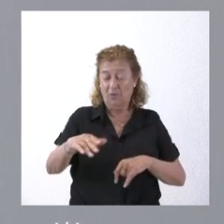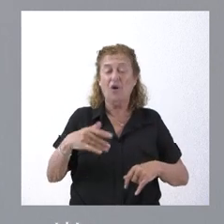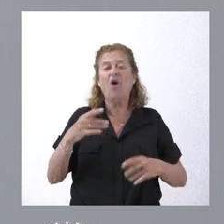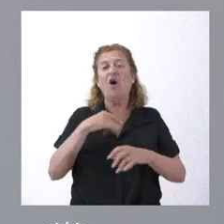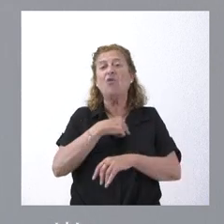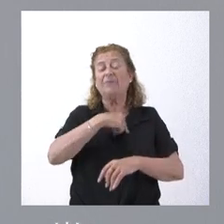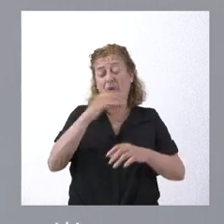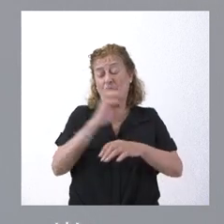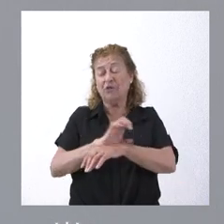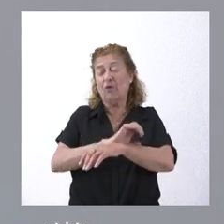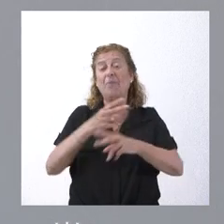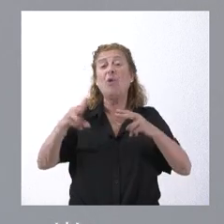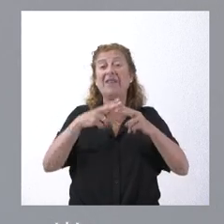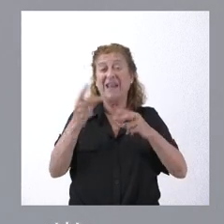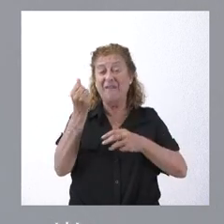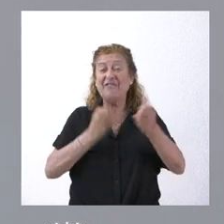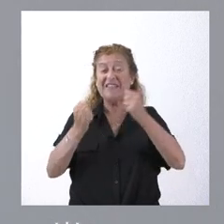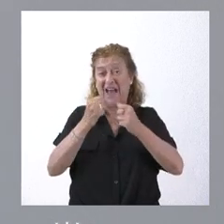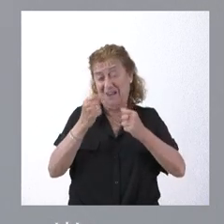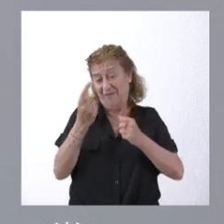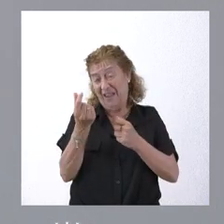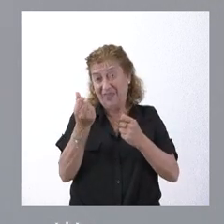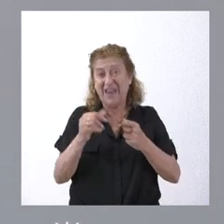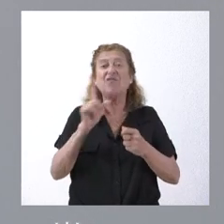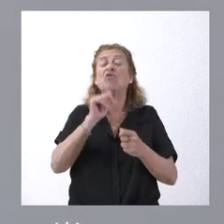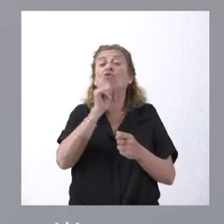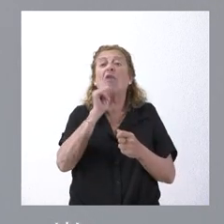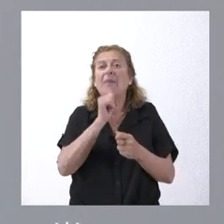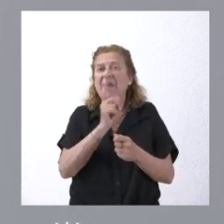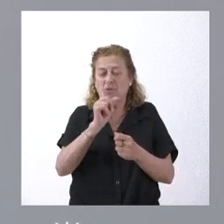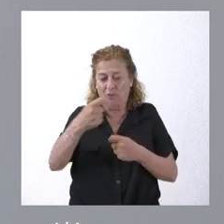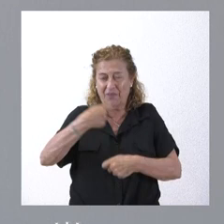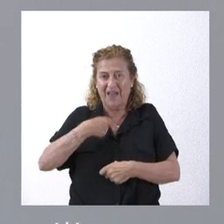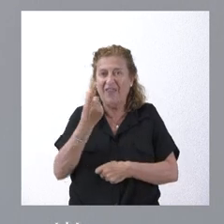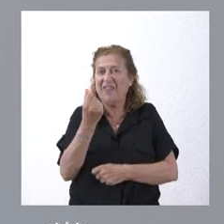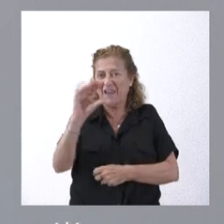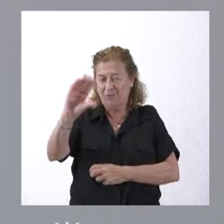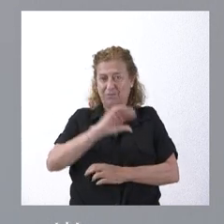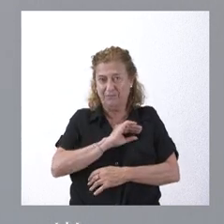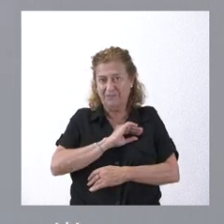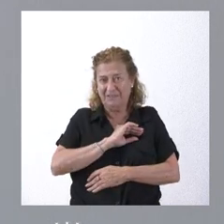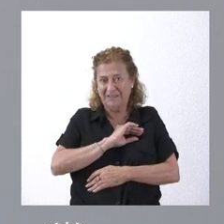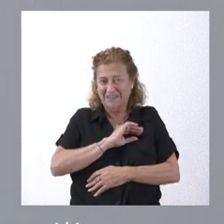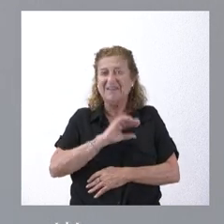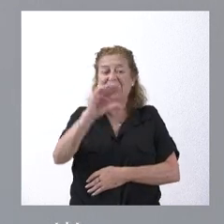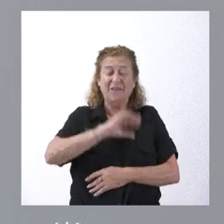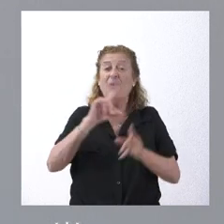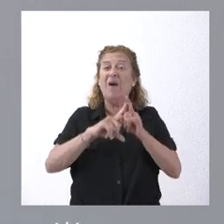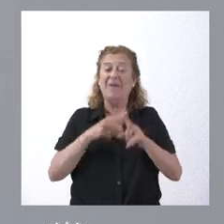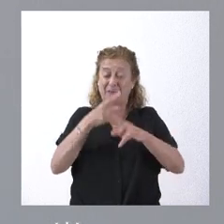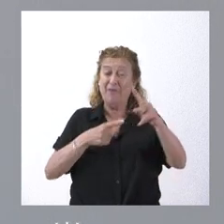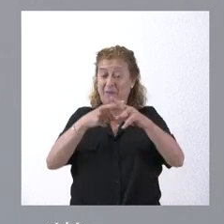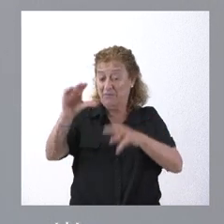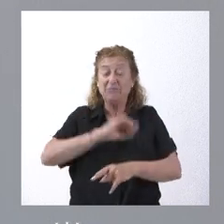Fiscal y Financiera. Todavía no se nos ha entregado las cantidades correspondientes a las entregas a cuenta, no se nos ha